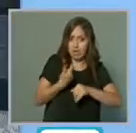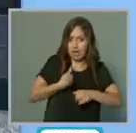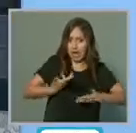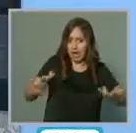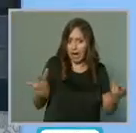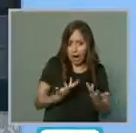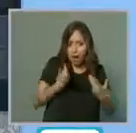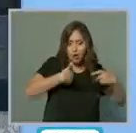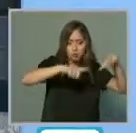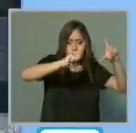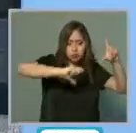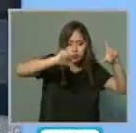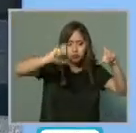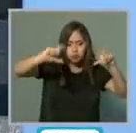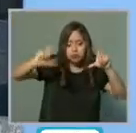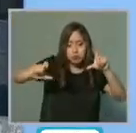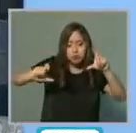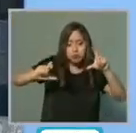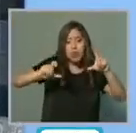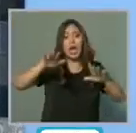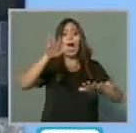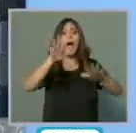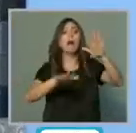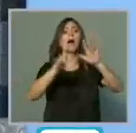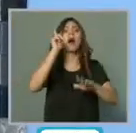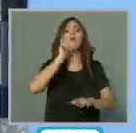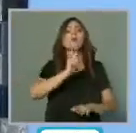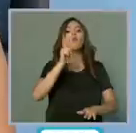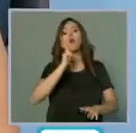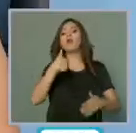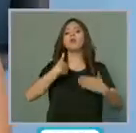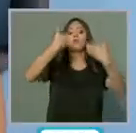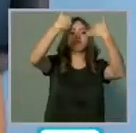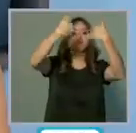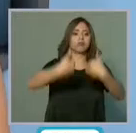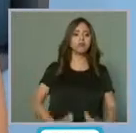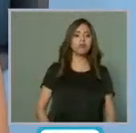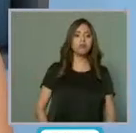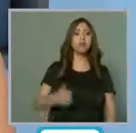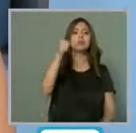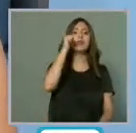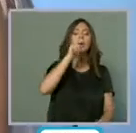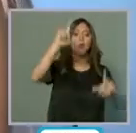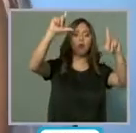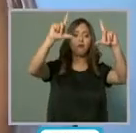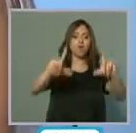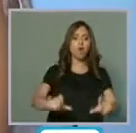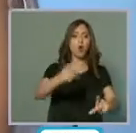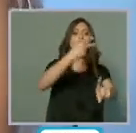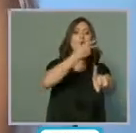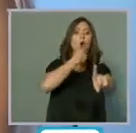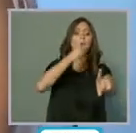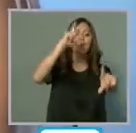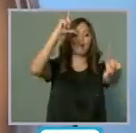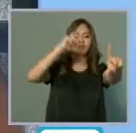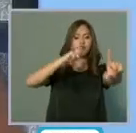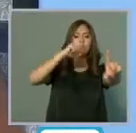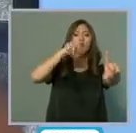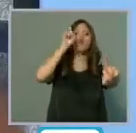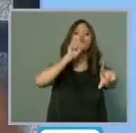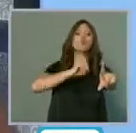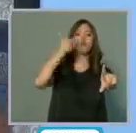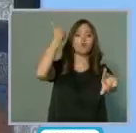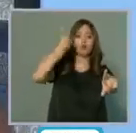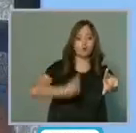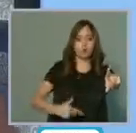momento, antes era como la musa, la que estaba en primer cuadro, la que aparecía en la foto. Y ahorita las fotos que vimos son fotos